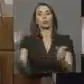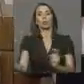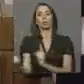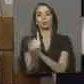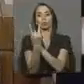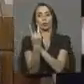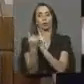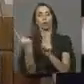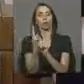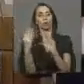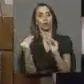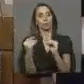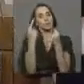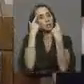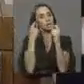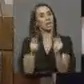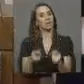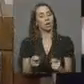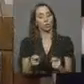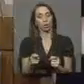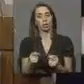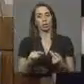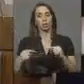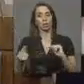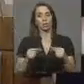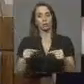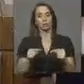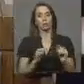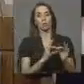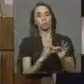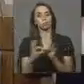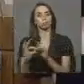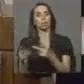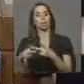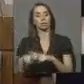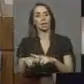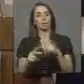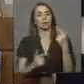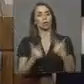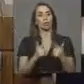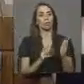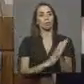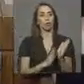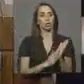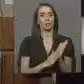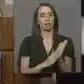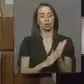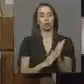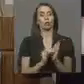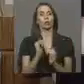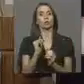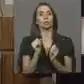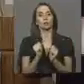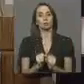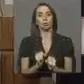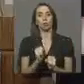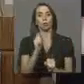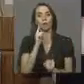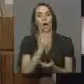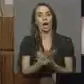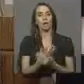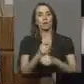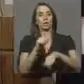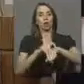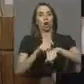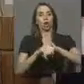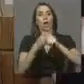conversar se pueda evaluar y lo discutamos con argumentos técnicos y también políticos. La posibilidad de tener usos horarios